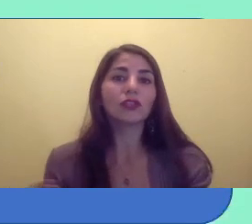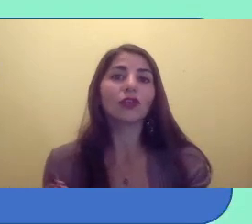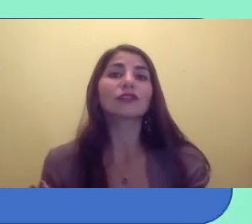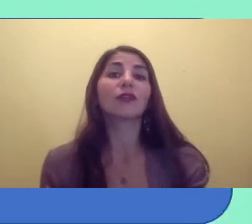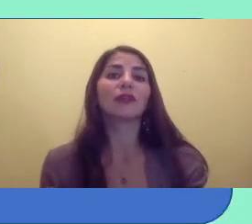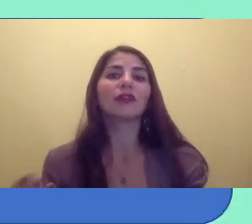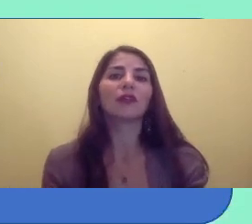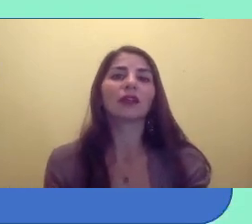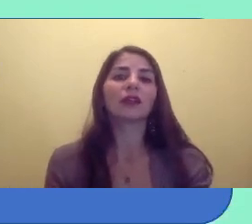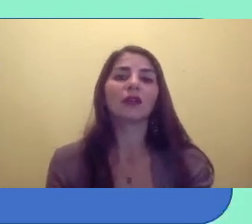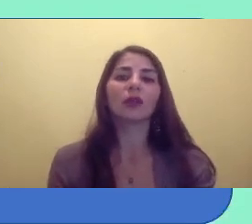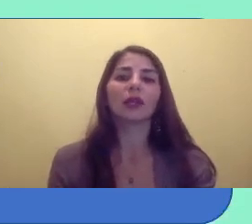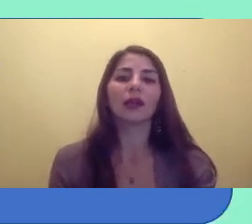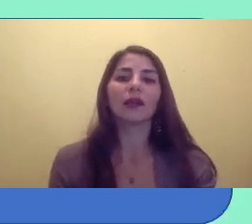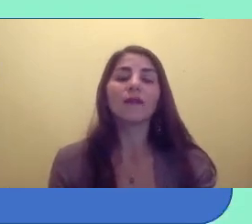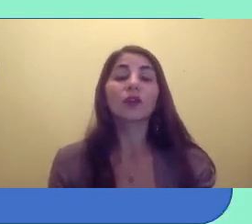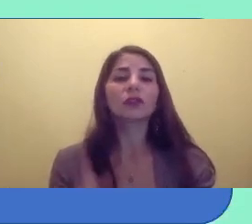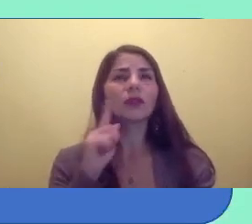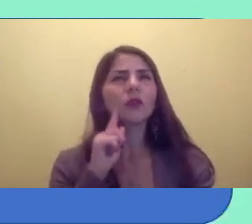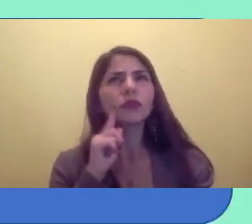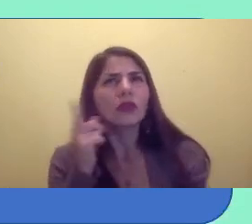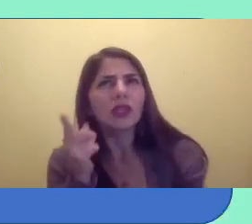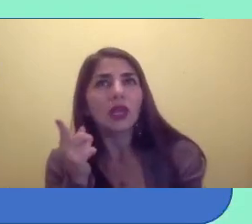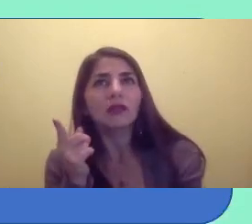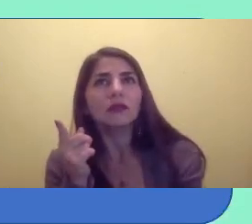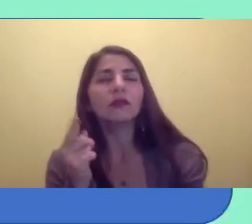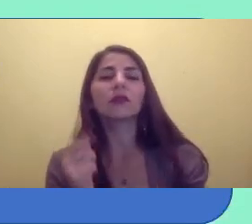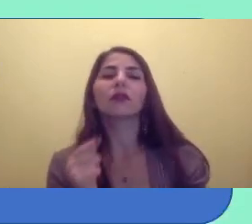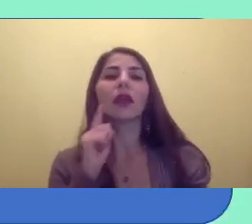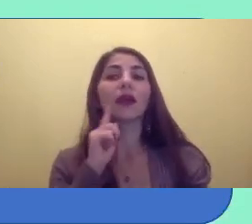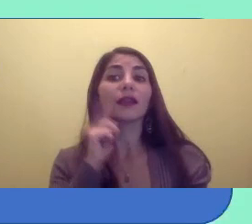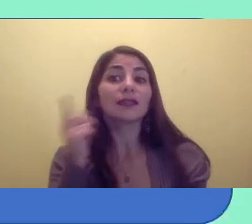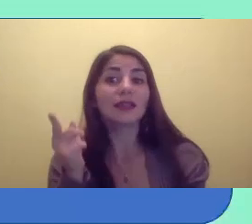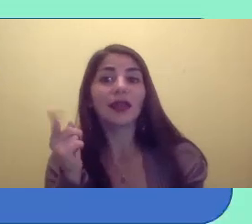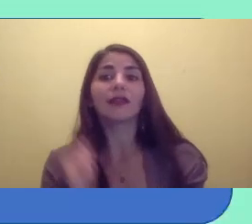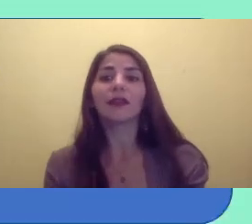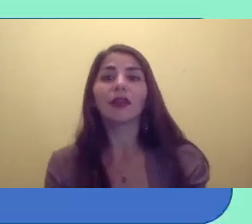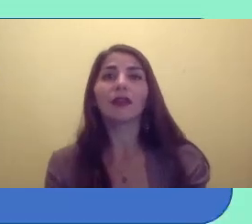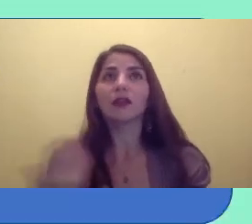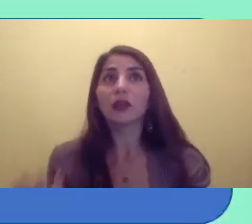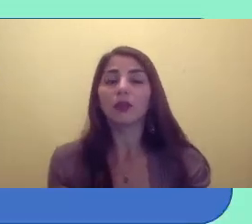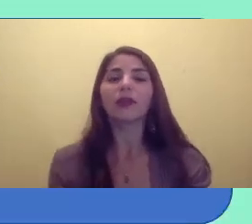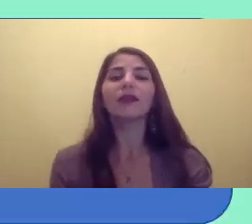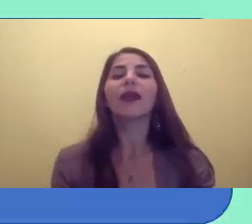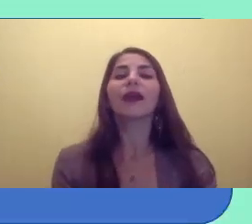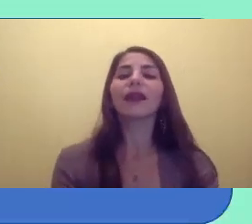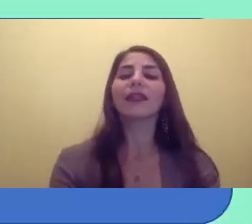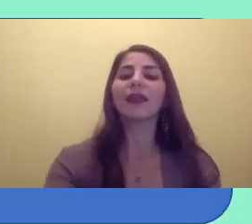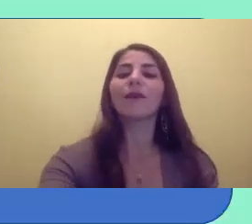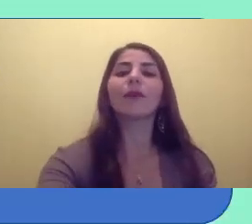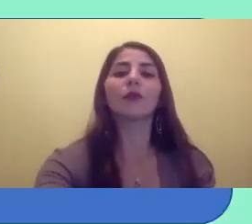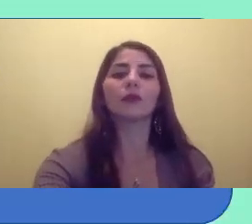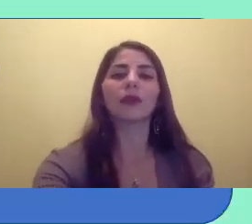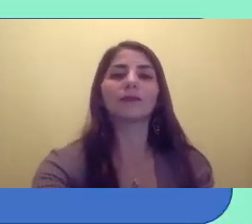no estoy siendo consecuente con lo que quiero comunicar. O si pregunto, ¿quién? ¿Ya? La seña de quién, tengo que poner